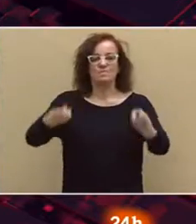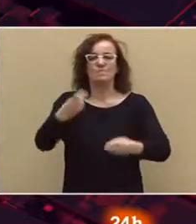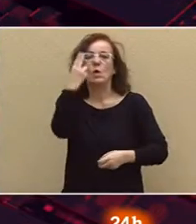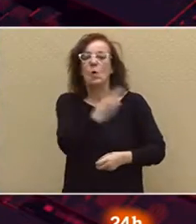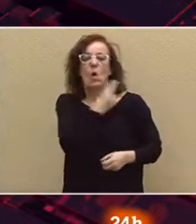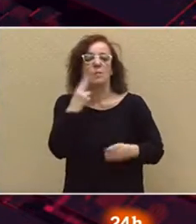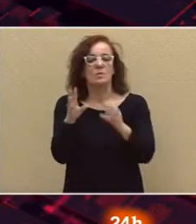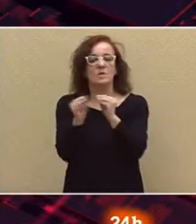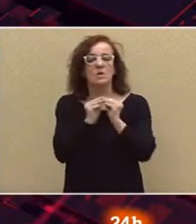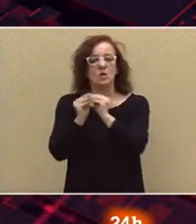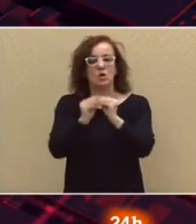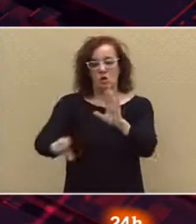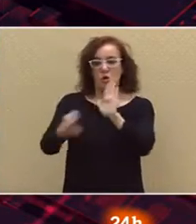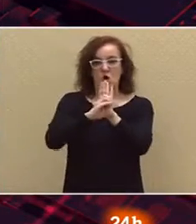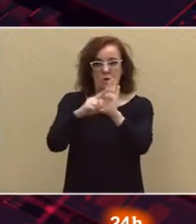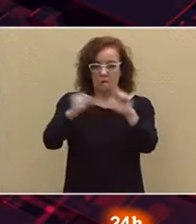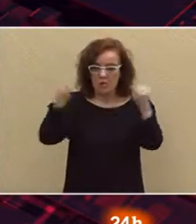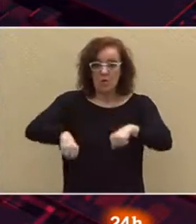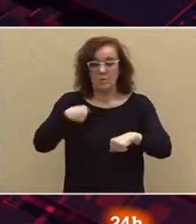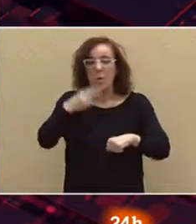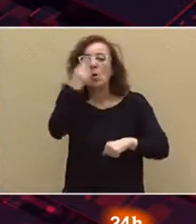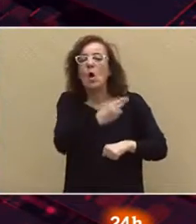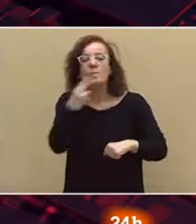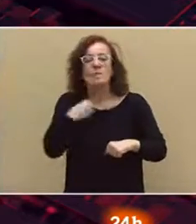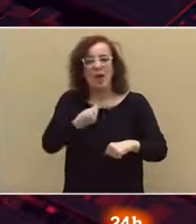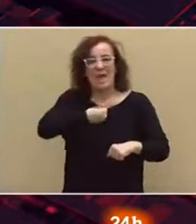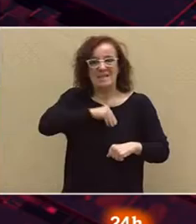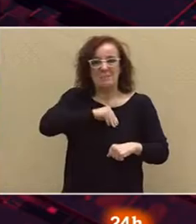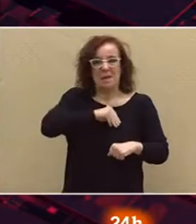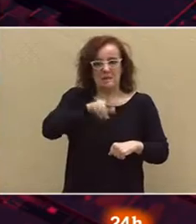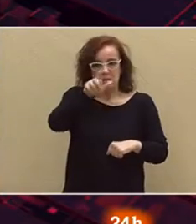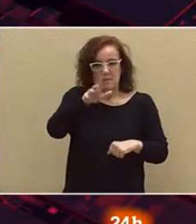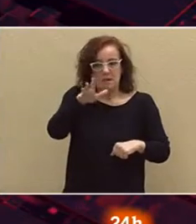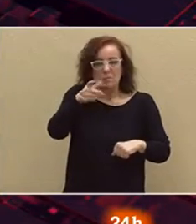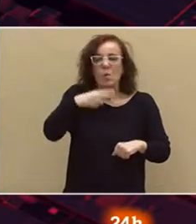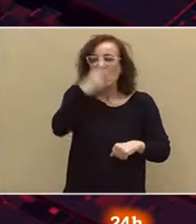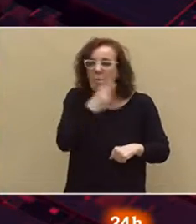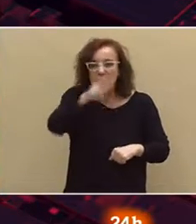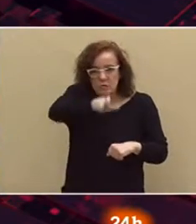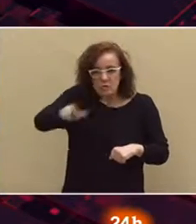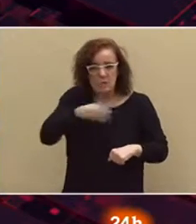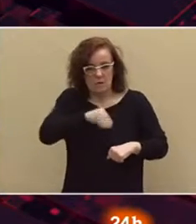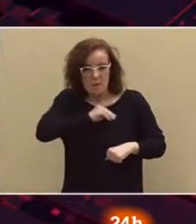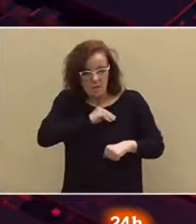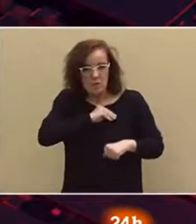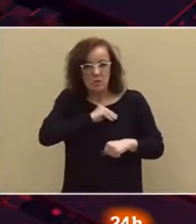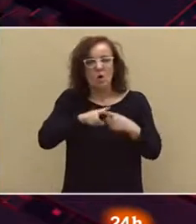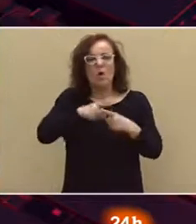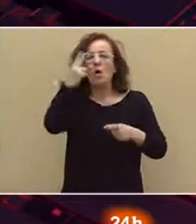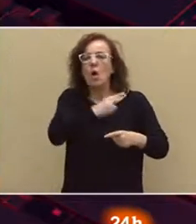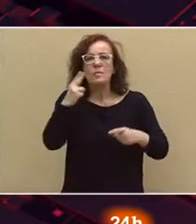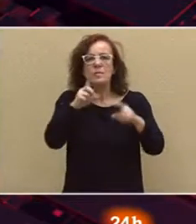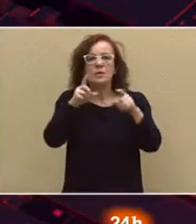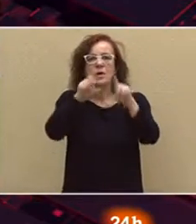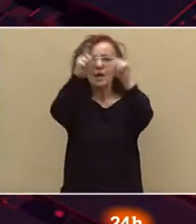la Constitución, nuestro compromiso con España, nuestro compromiso con los españoles, nuestro compromiso con las instituciones